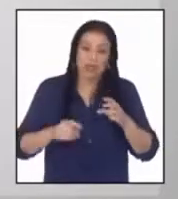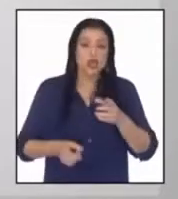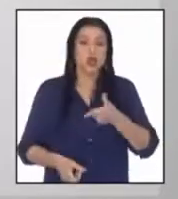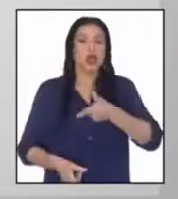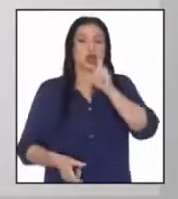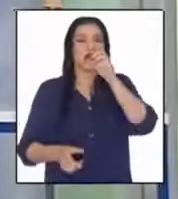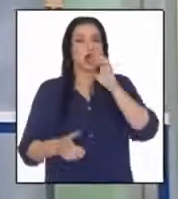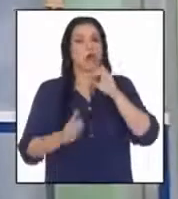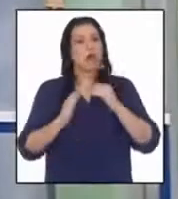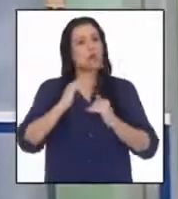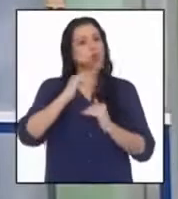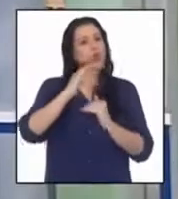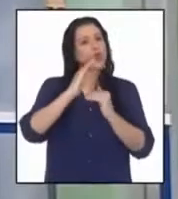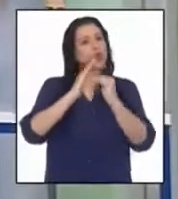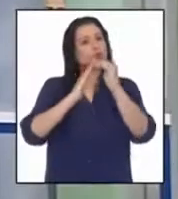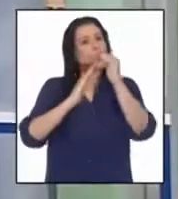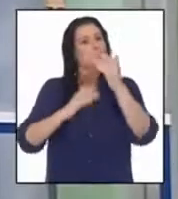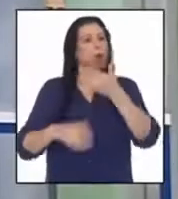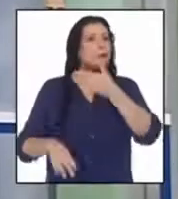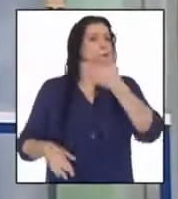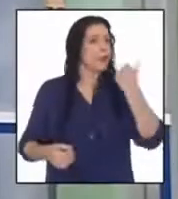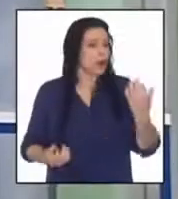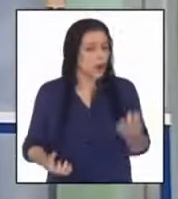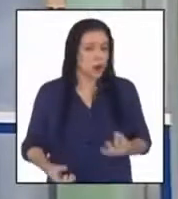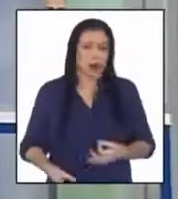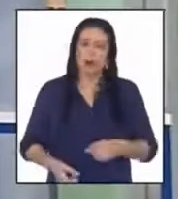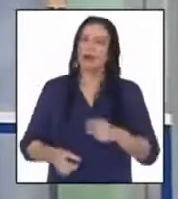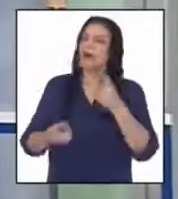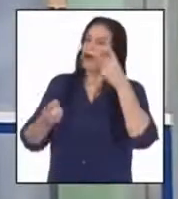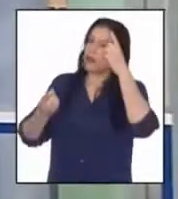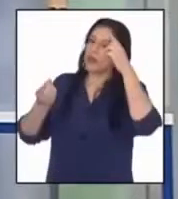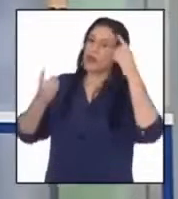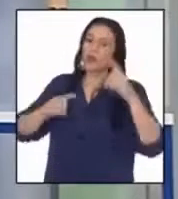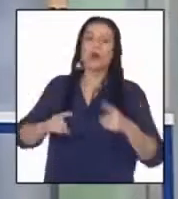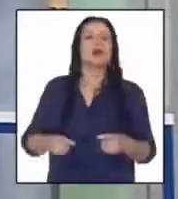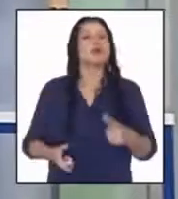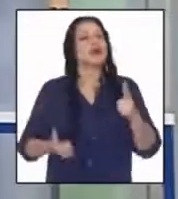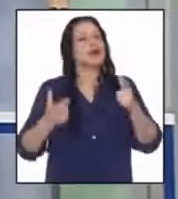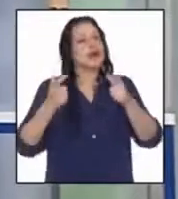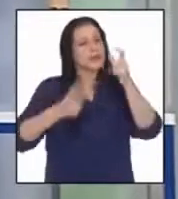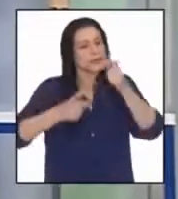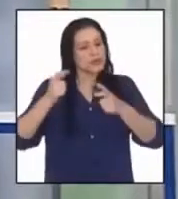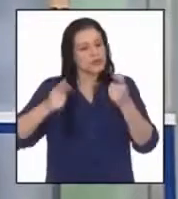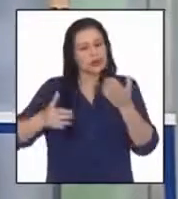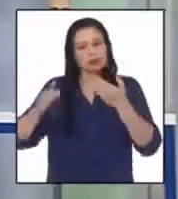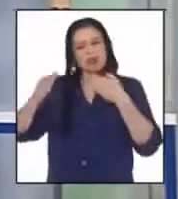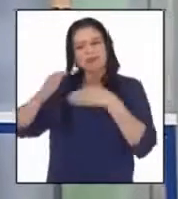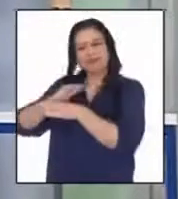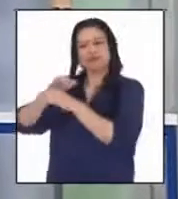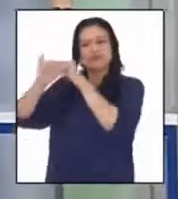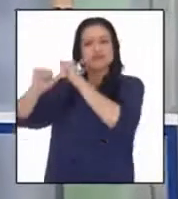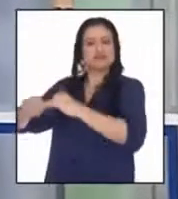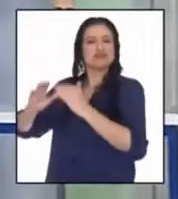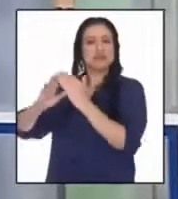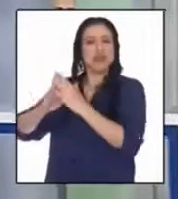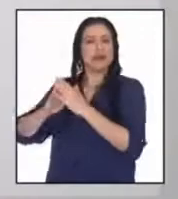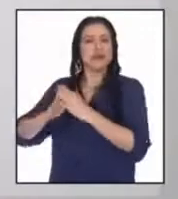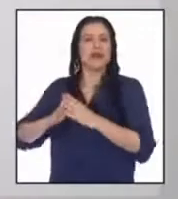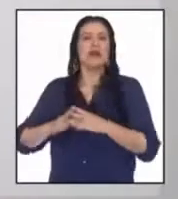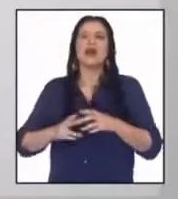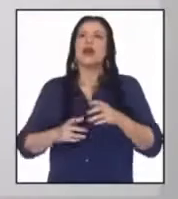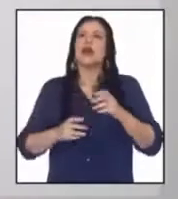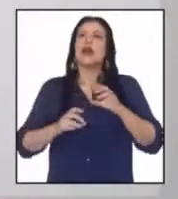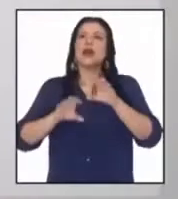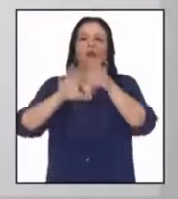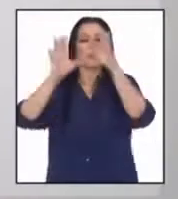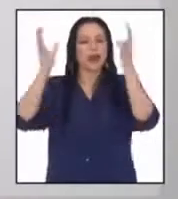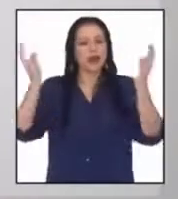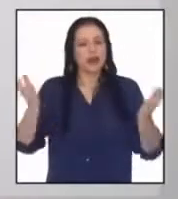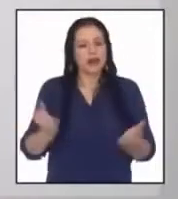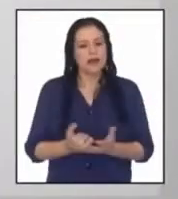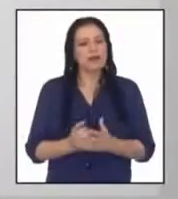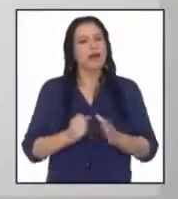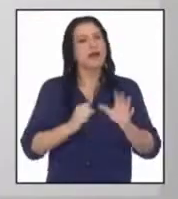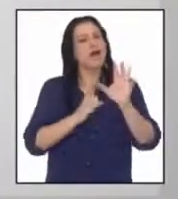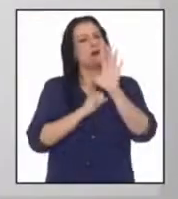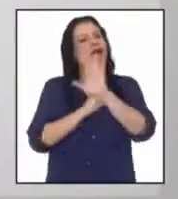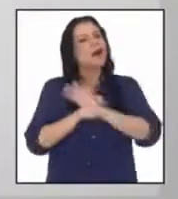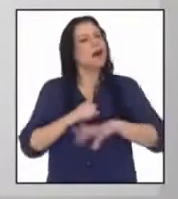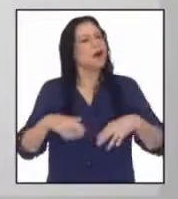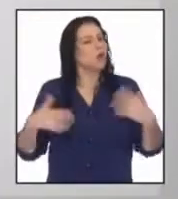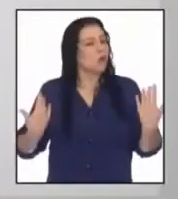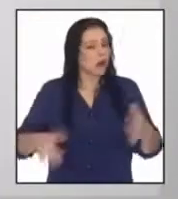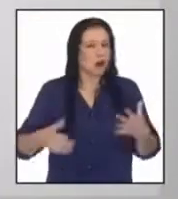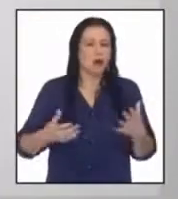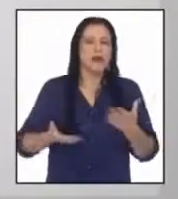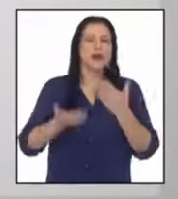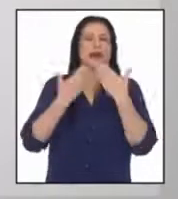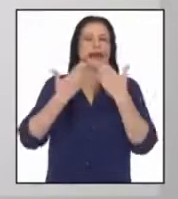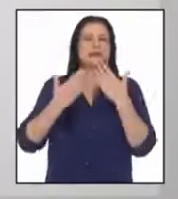estos parámetros. Totalmente de acuerdo. El hecho de vivir una cuarentena le dio un respiro a nuestro planeta. Muchas gracias por invitarme a